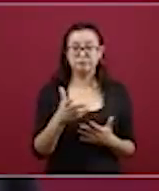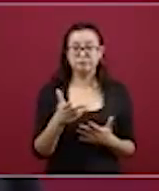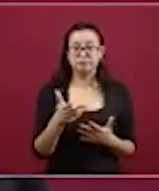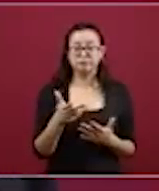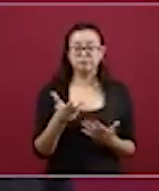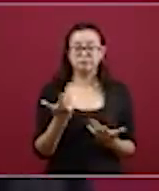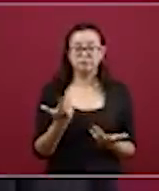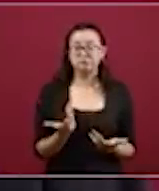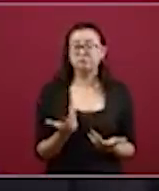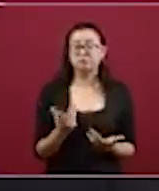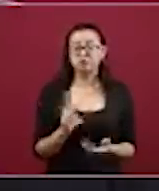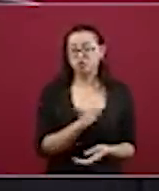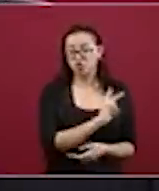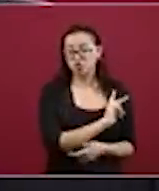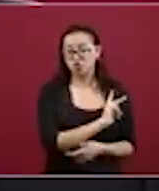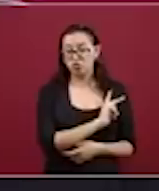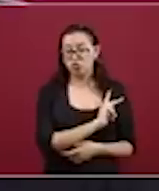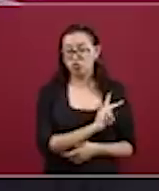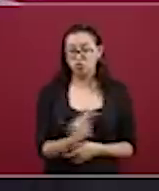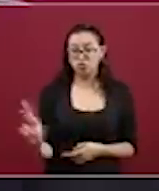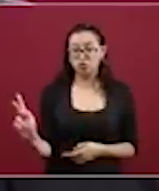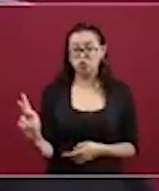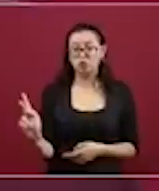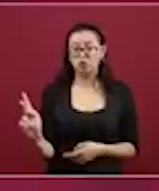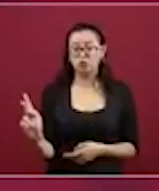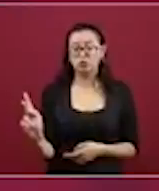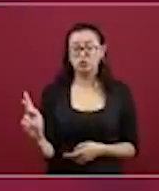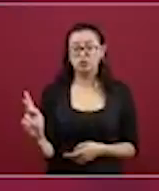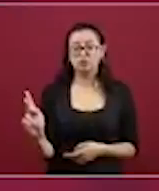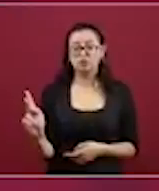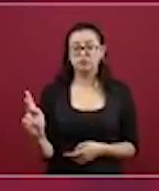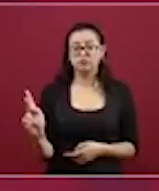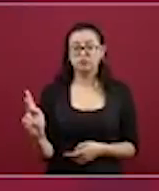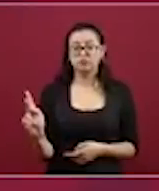a la opinión